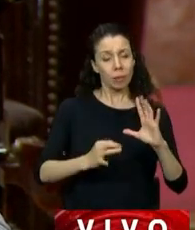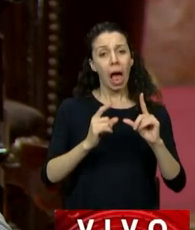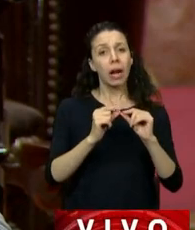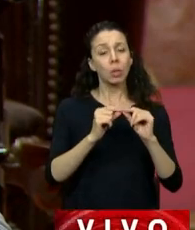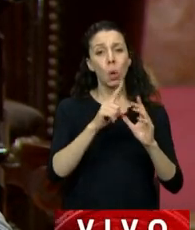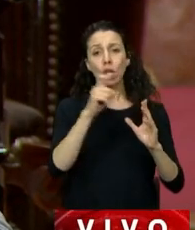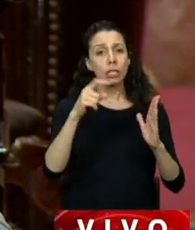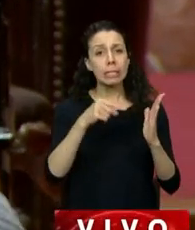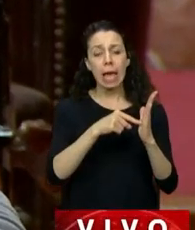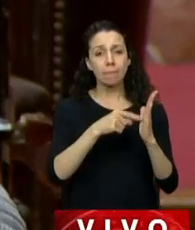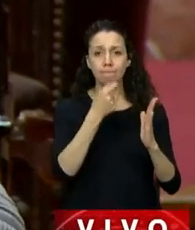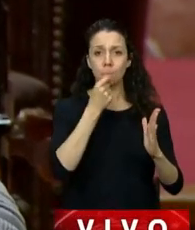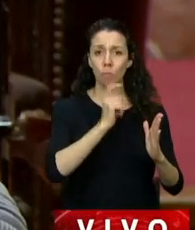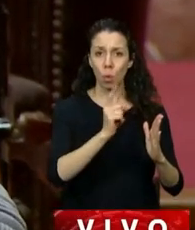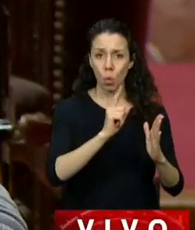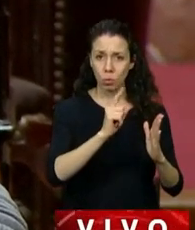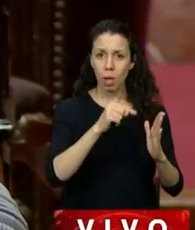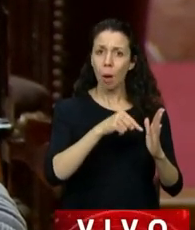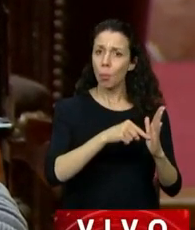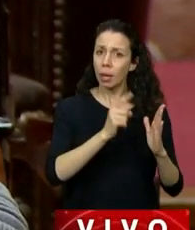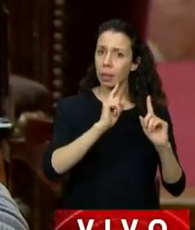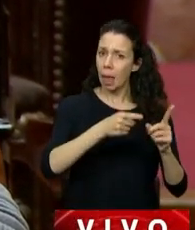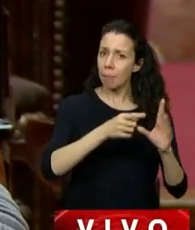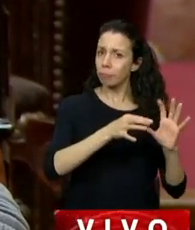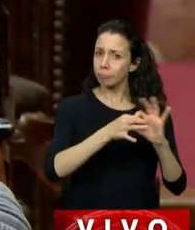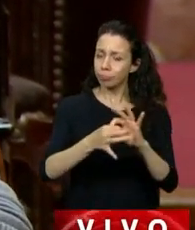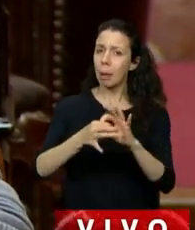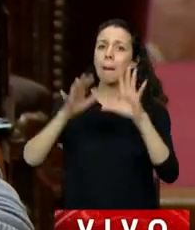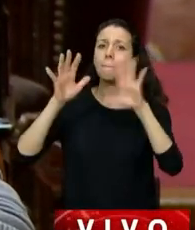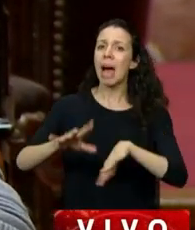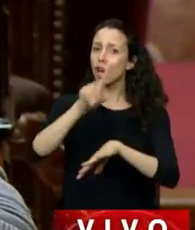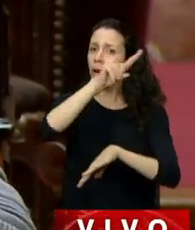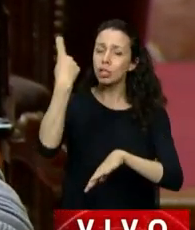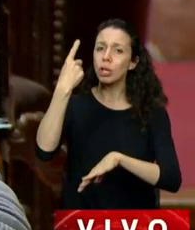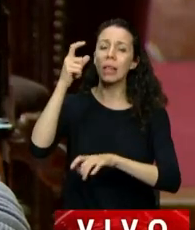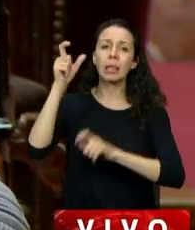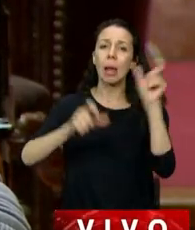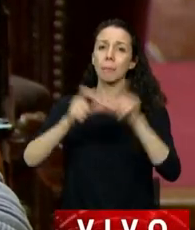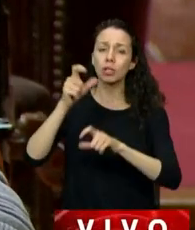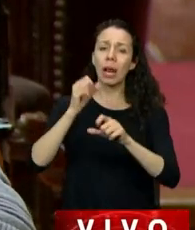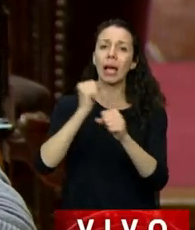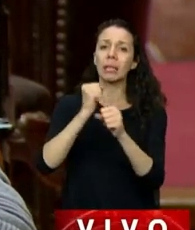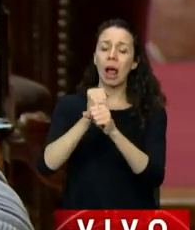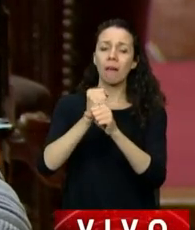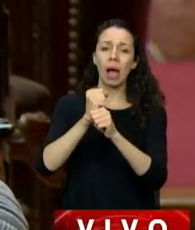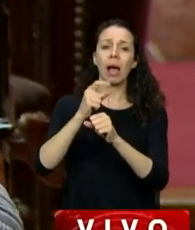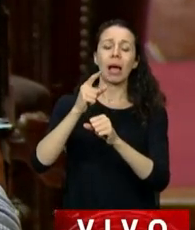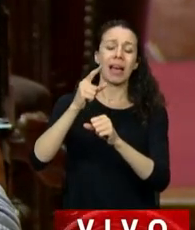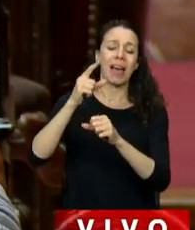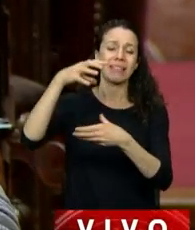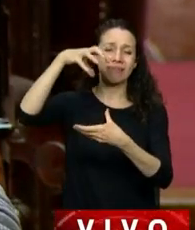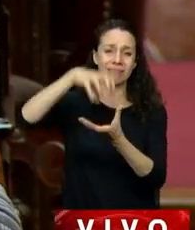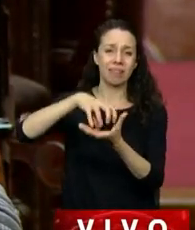100 porque choca con un paro nacional de las trabajadoras y los trabajadores judiciales.